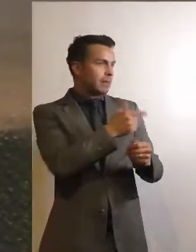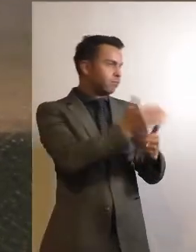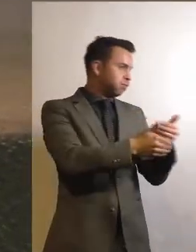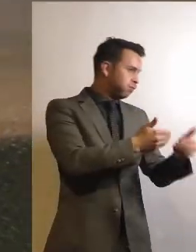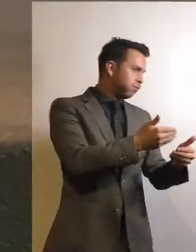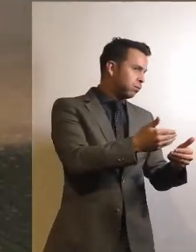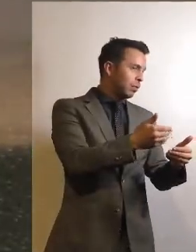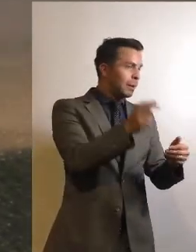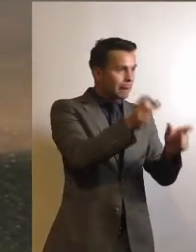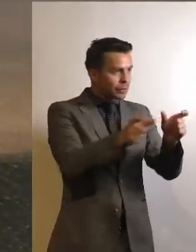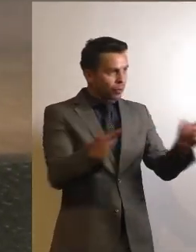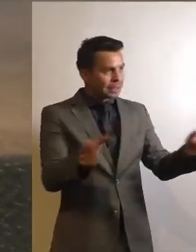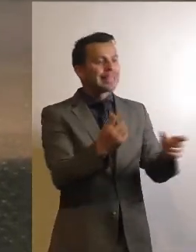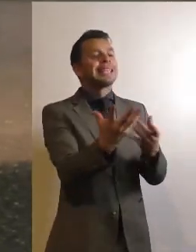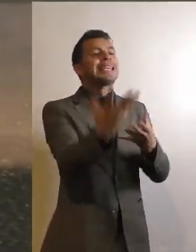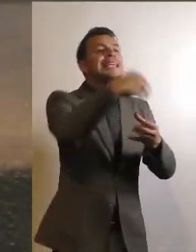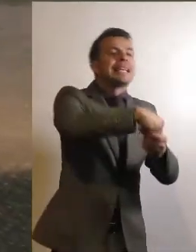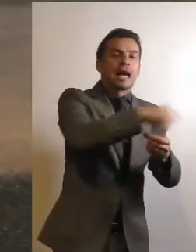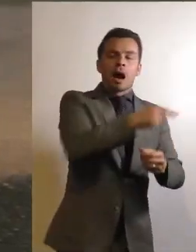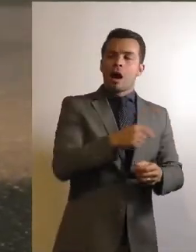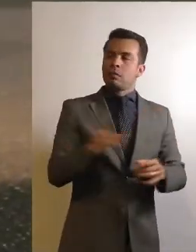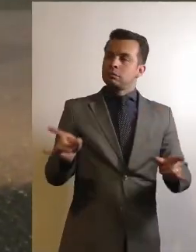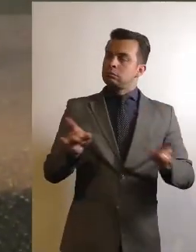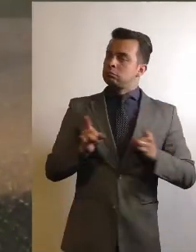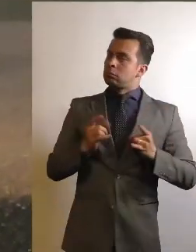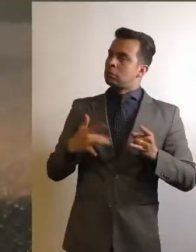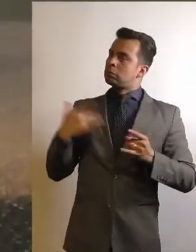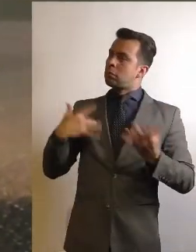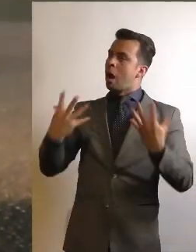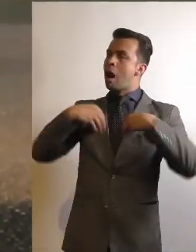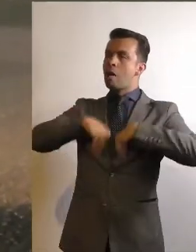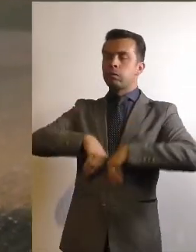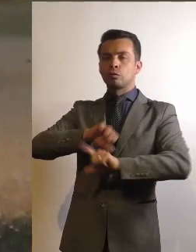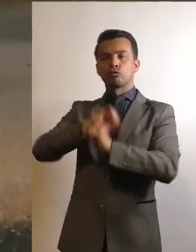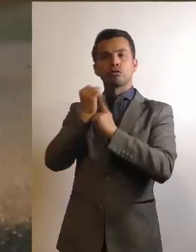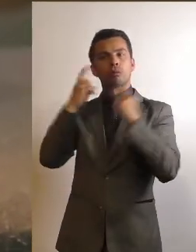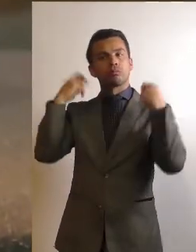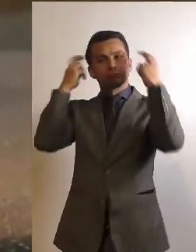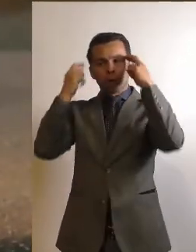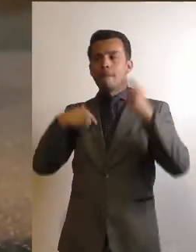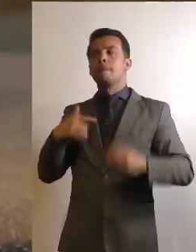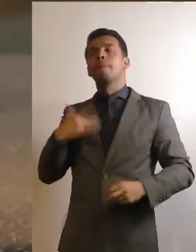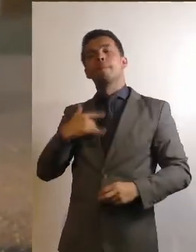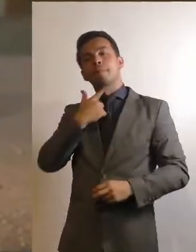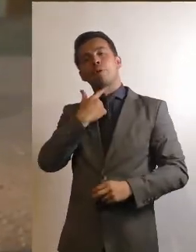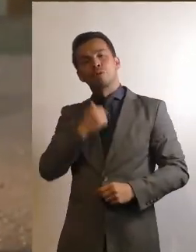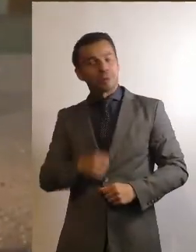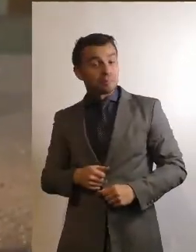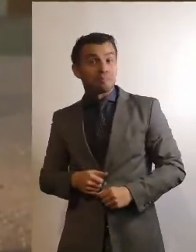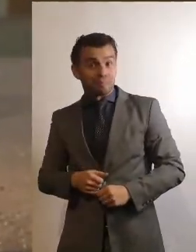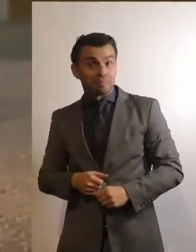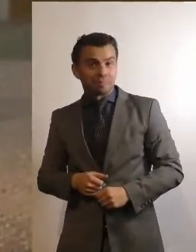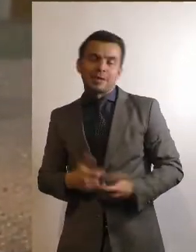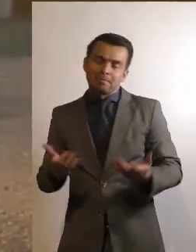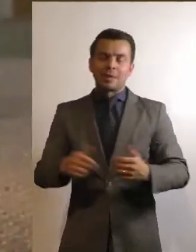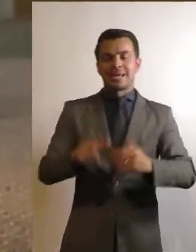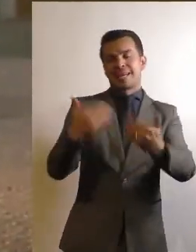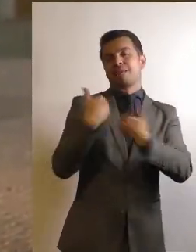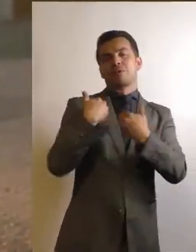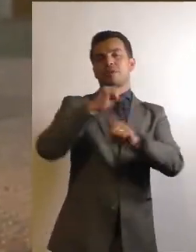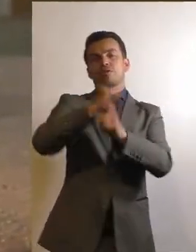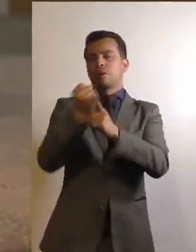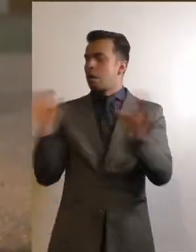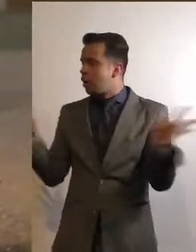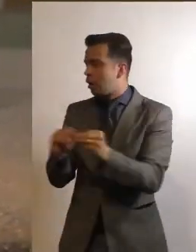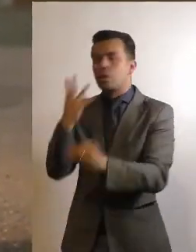la gente se sienta parte y donde empecemos a hablar sobre esa apropiación social del conocimiento. En términos específicos, la responsabilidad social durante estos 45 años